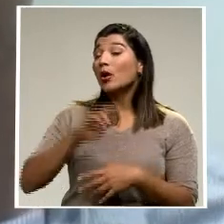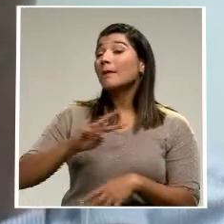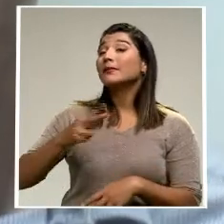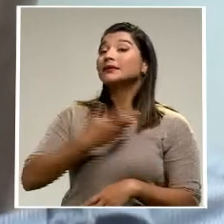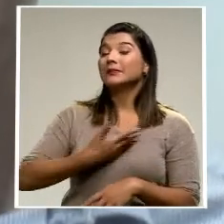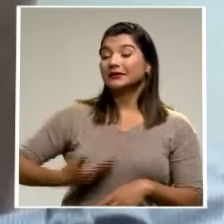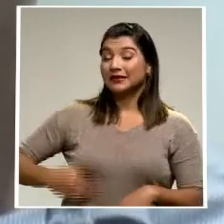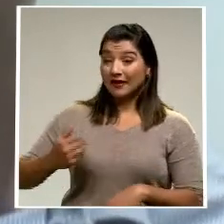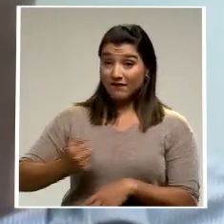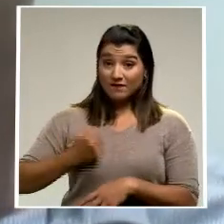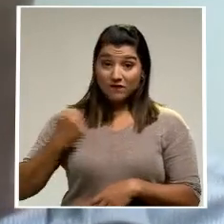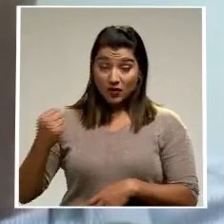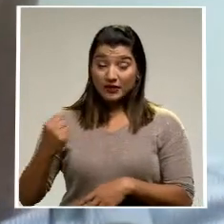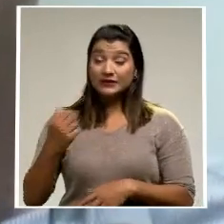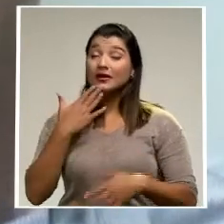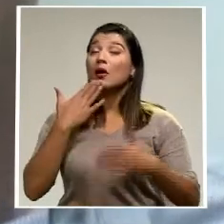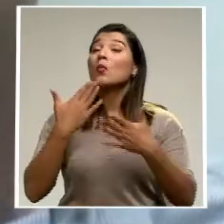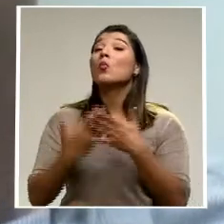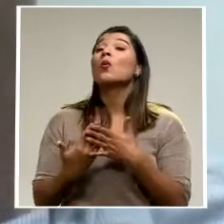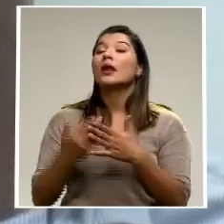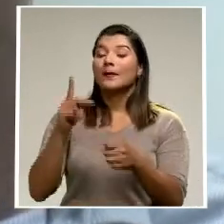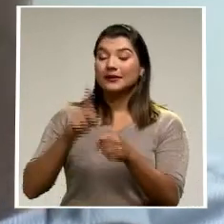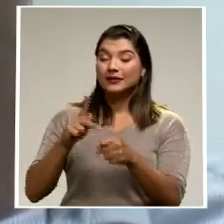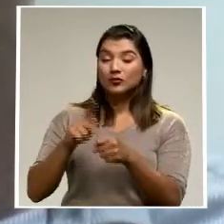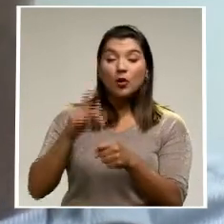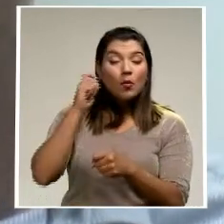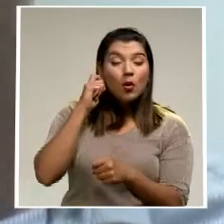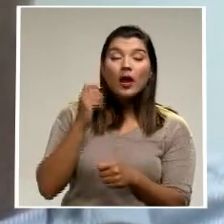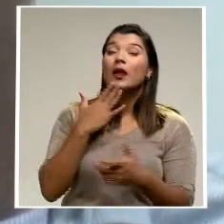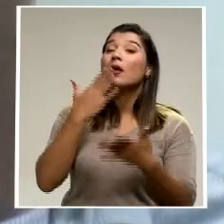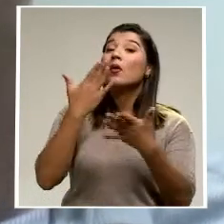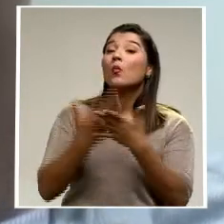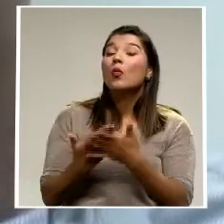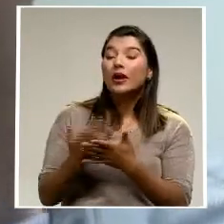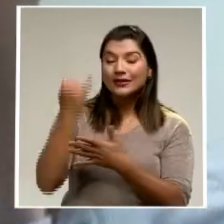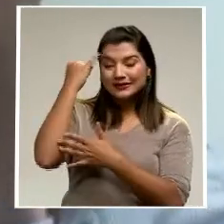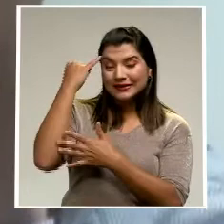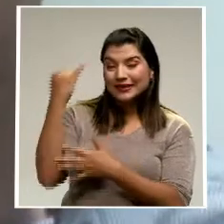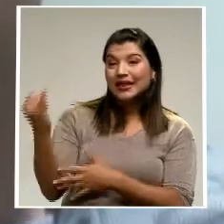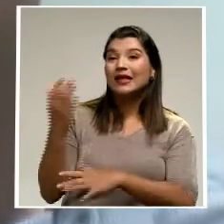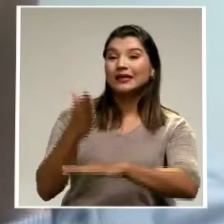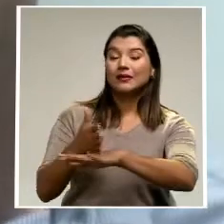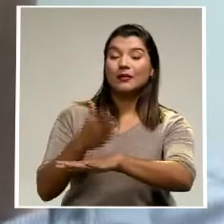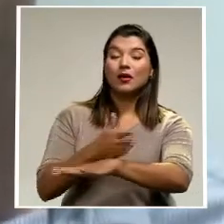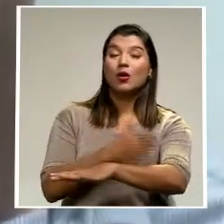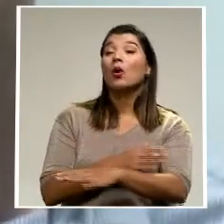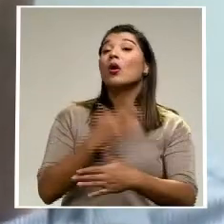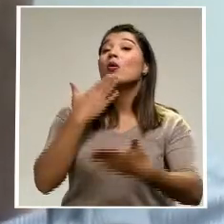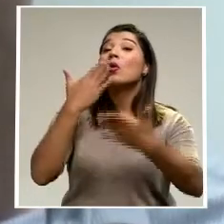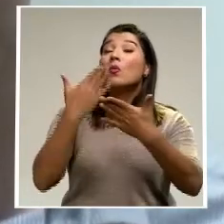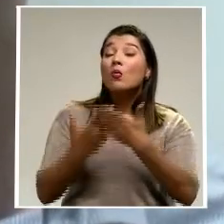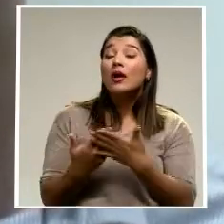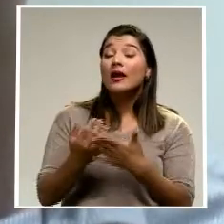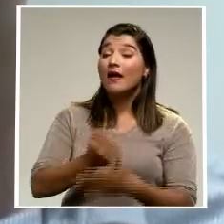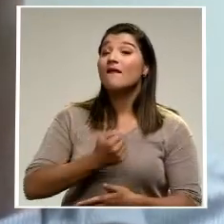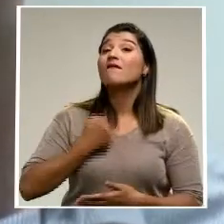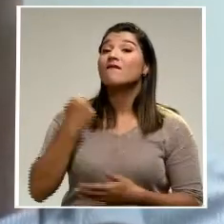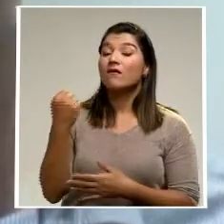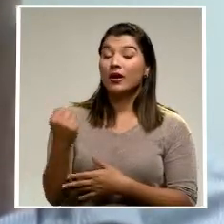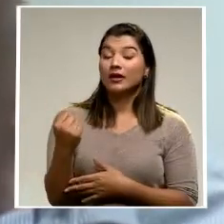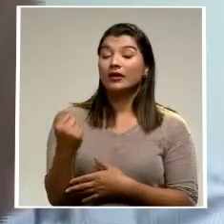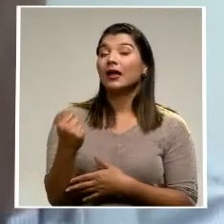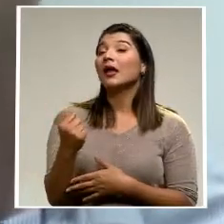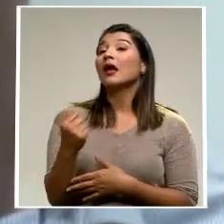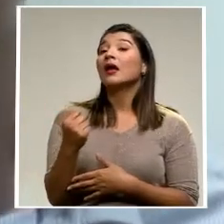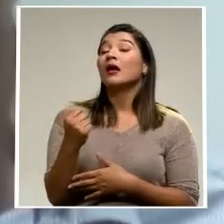sentido. Una buena presencia de mujeres, una buena presencia de ideas progresistas, una idea fuerte ya no solamente, digamos,